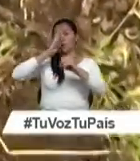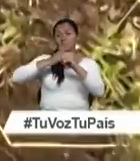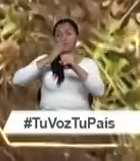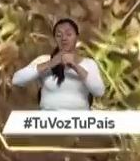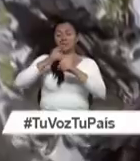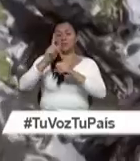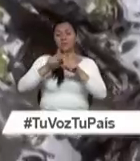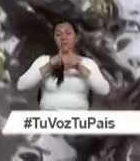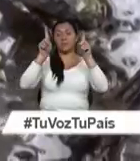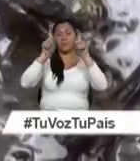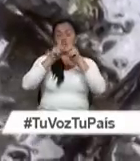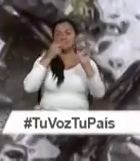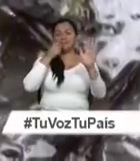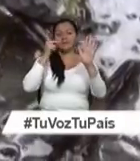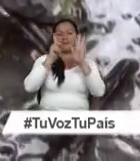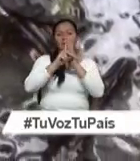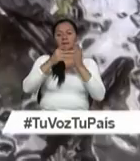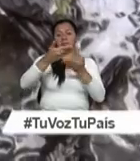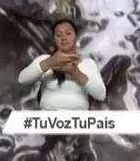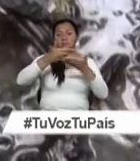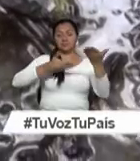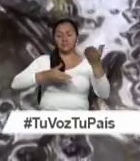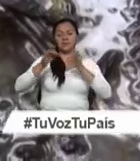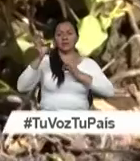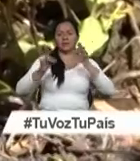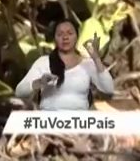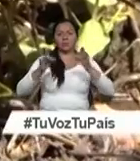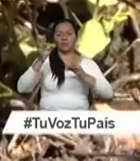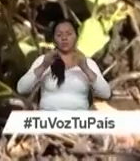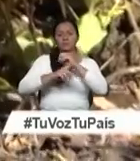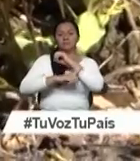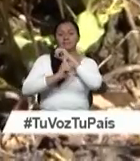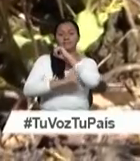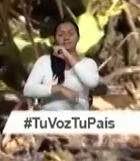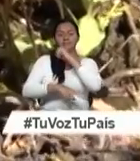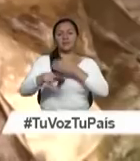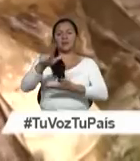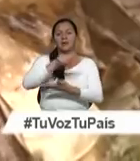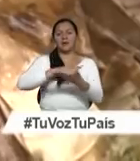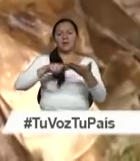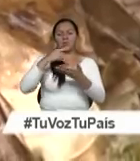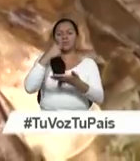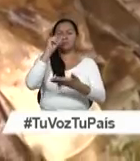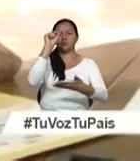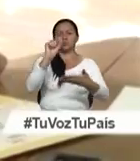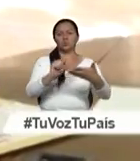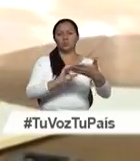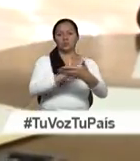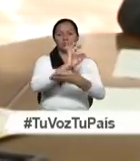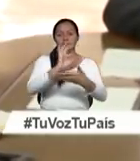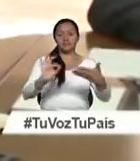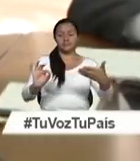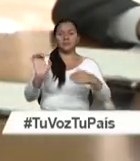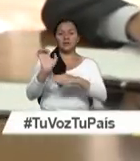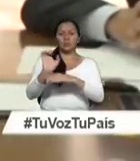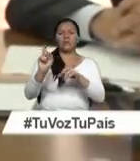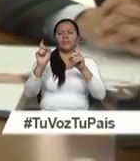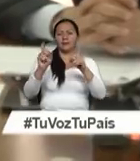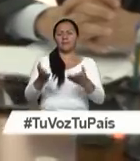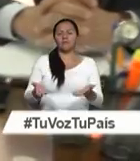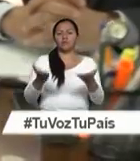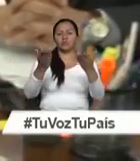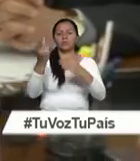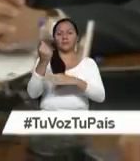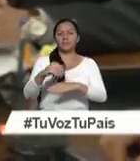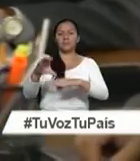es lograr una declaración del tribunal que establezca que la sentencia del lago Agrio es nula o que el Ecuador sea quien deba cubrir los